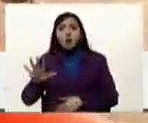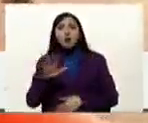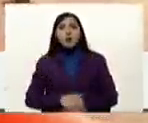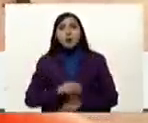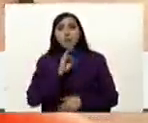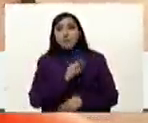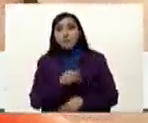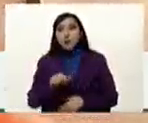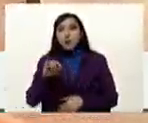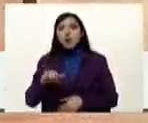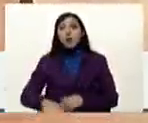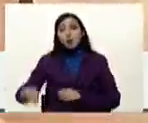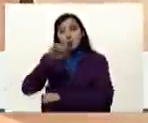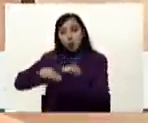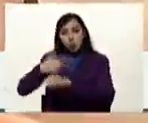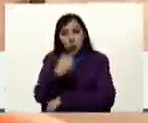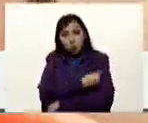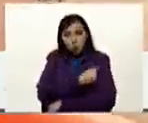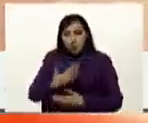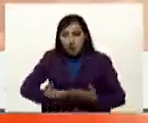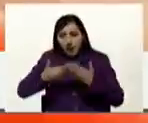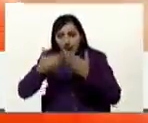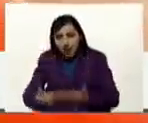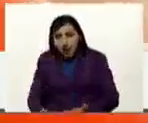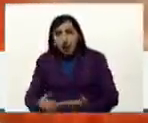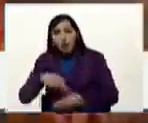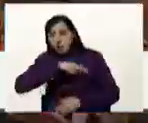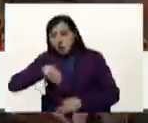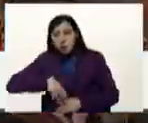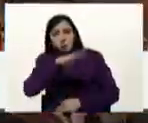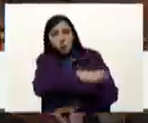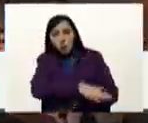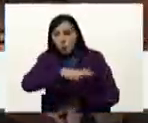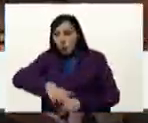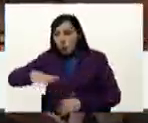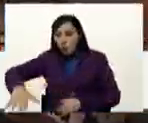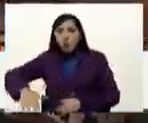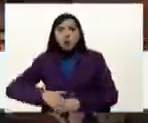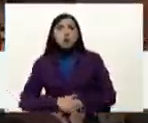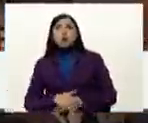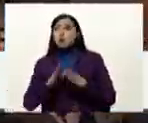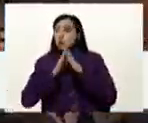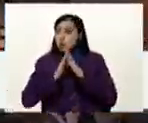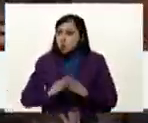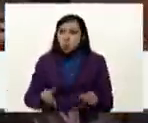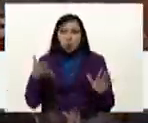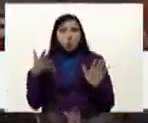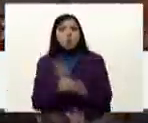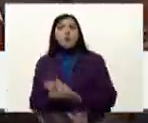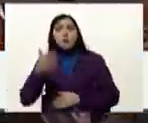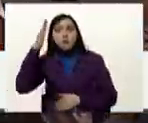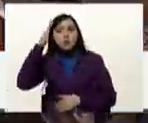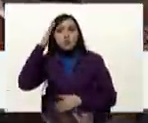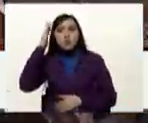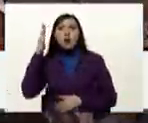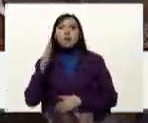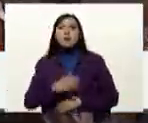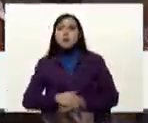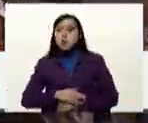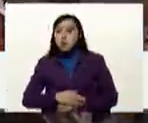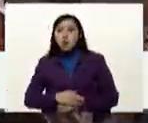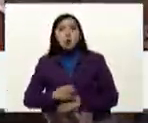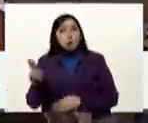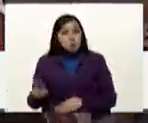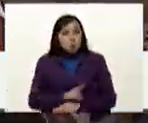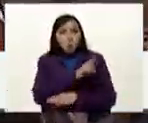de Inmunizaciones, para garantizar la inmunización de nuestras niñas y nuestros niños por todo el esquema que ya viene siendo utilizado y